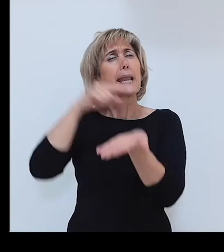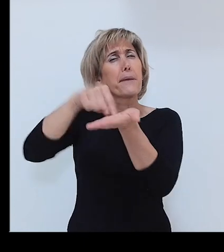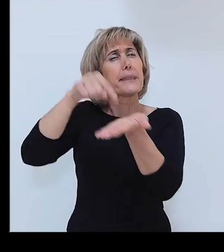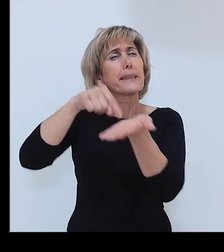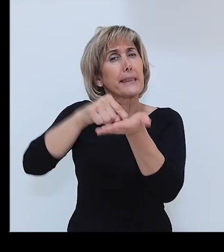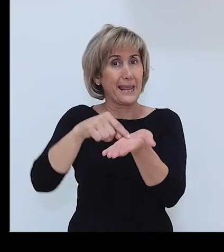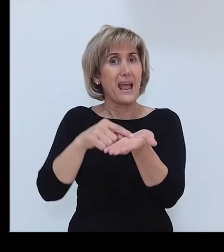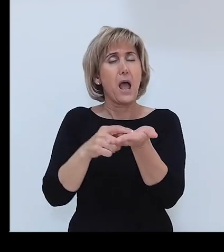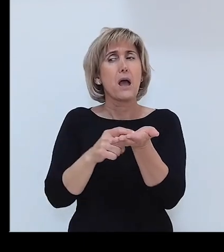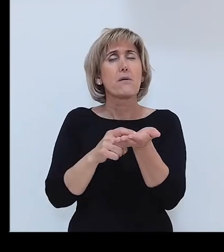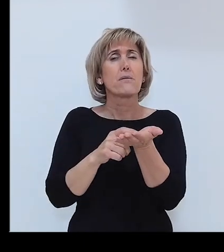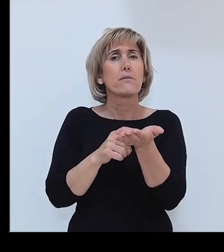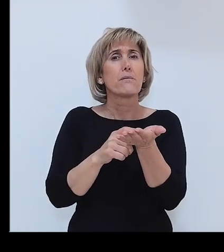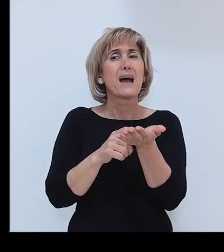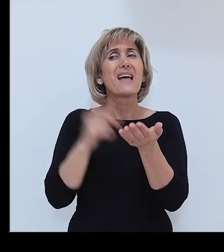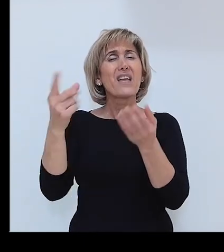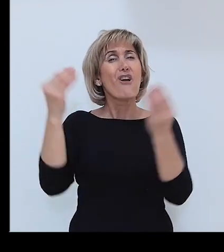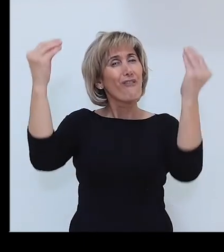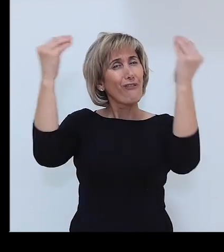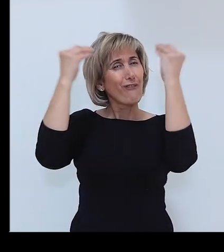La verdad que reivindicaba muchísimo